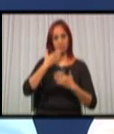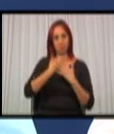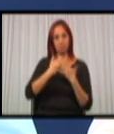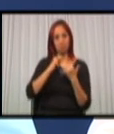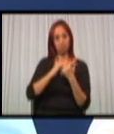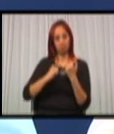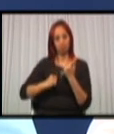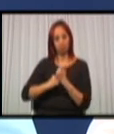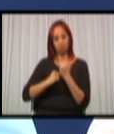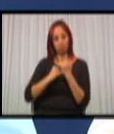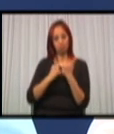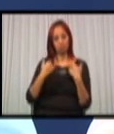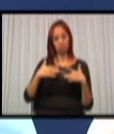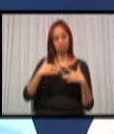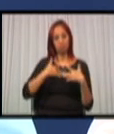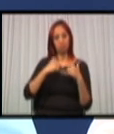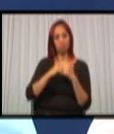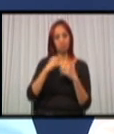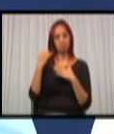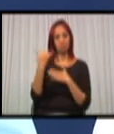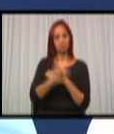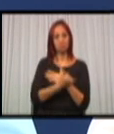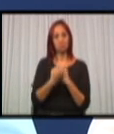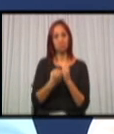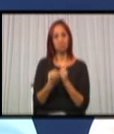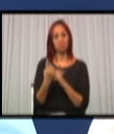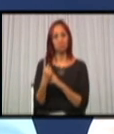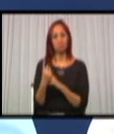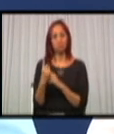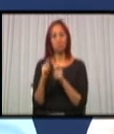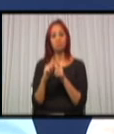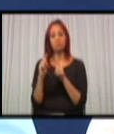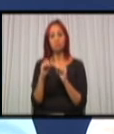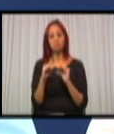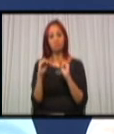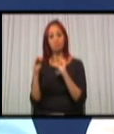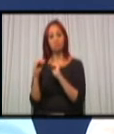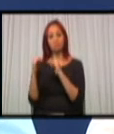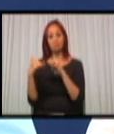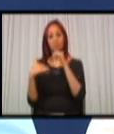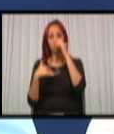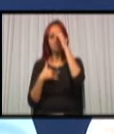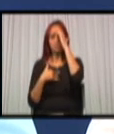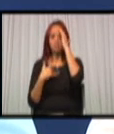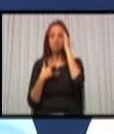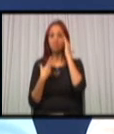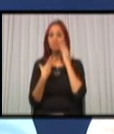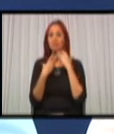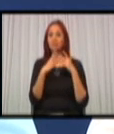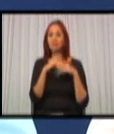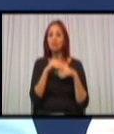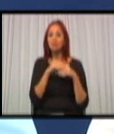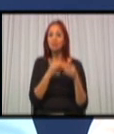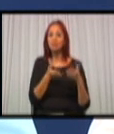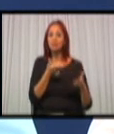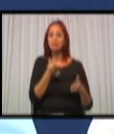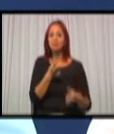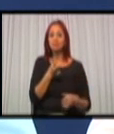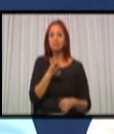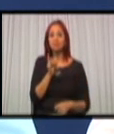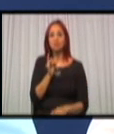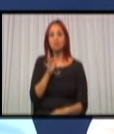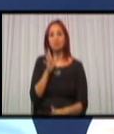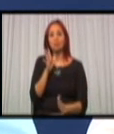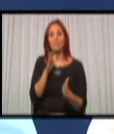inyección que vamos a tener con el proyecto 18.001, vamos a pasar a tener ingresos cerca de 685